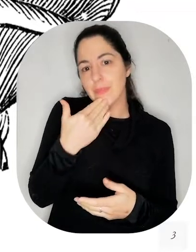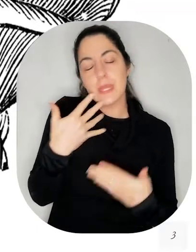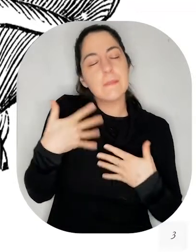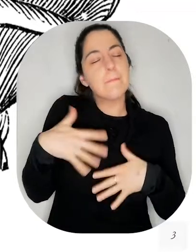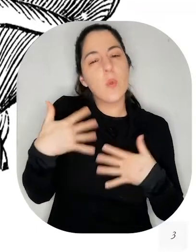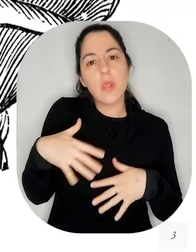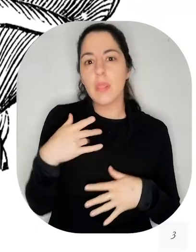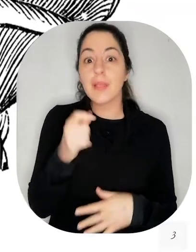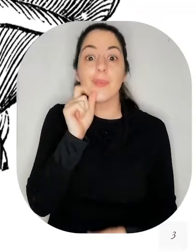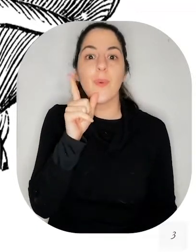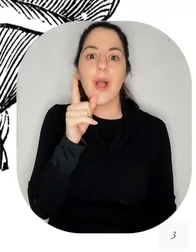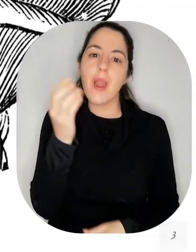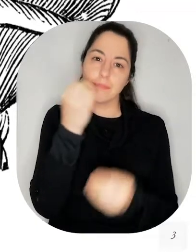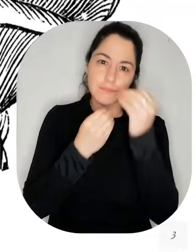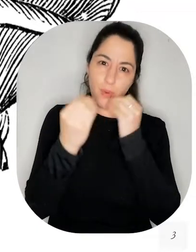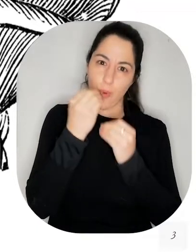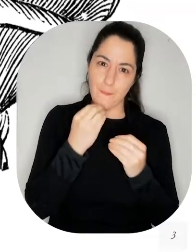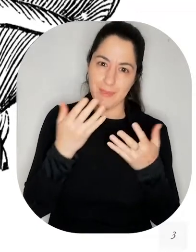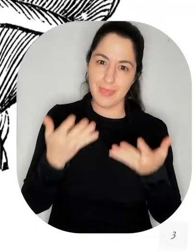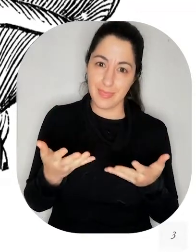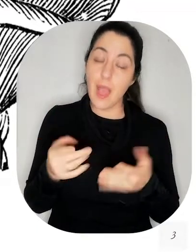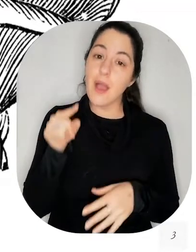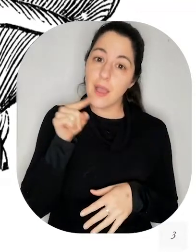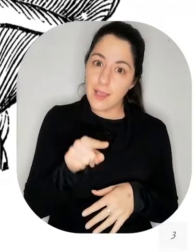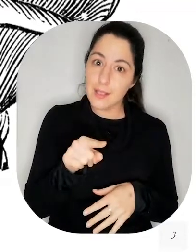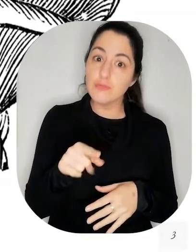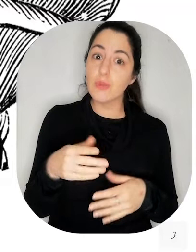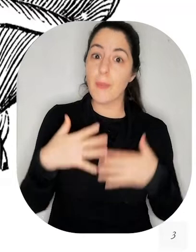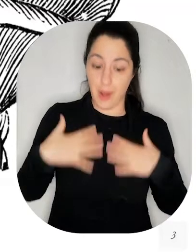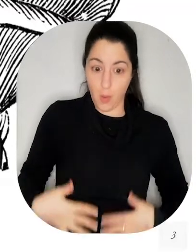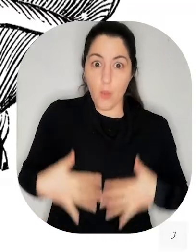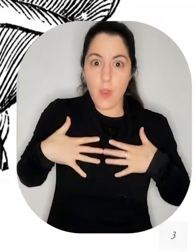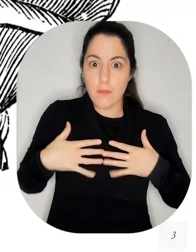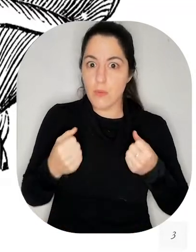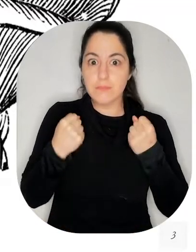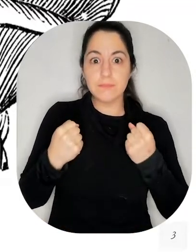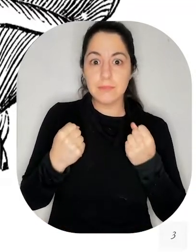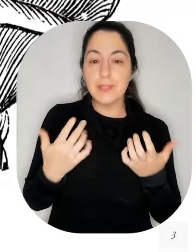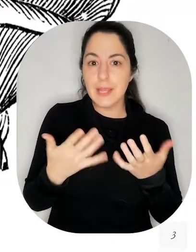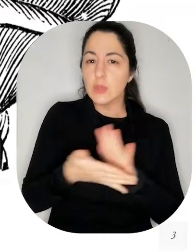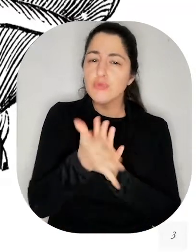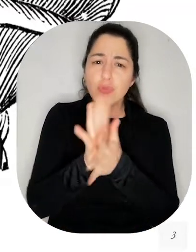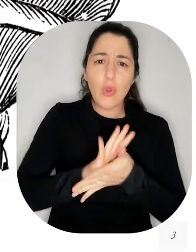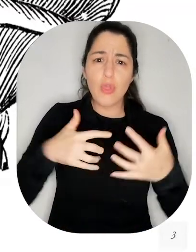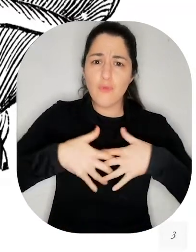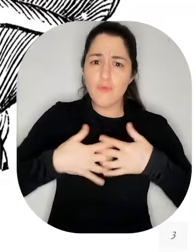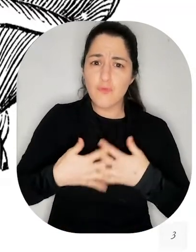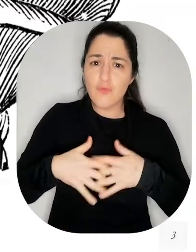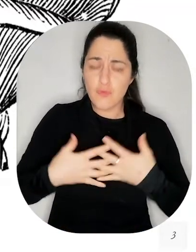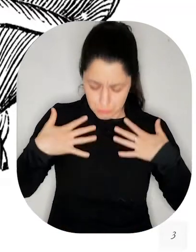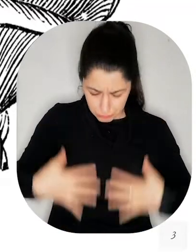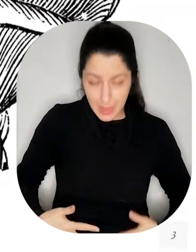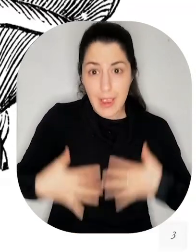Pero la alimentación es un pilar, un gran pilar de este bienestar de nuestro cuerpo. Finalmente todo